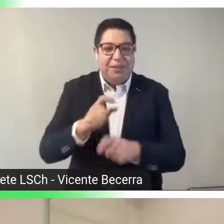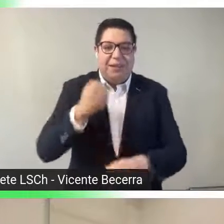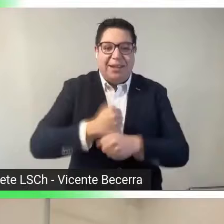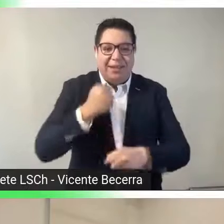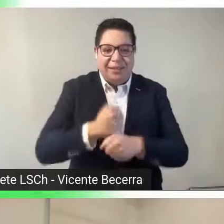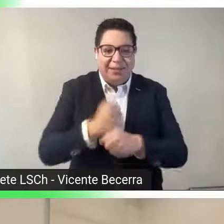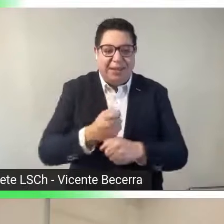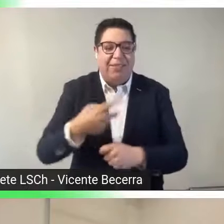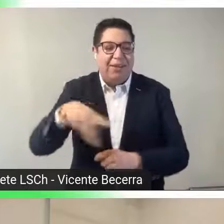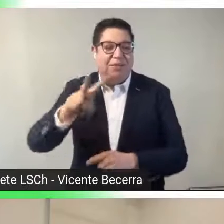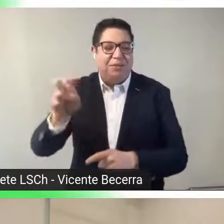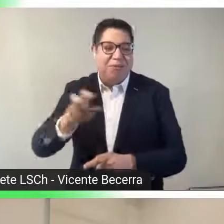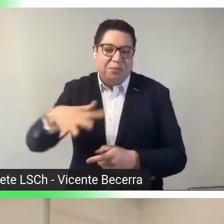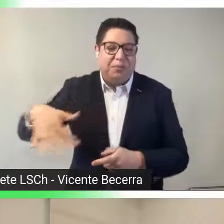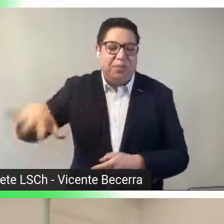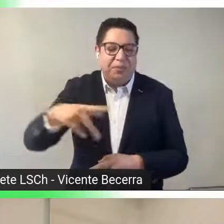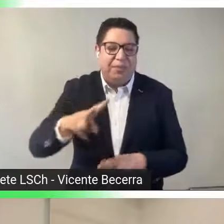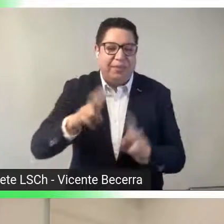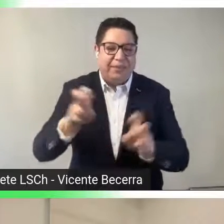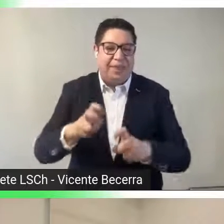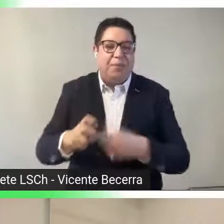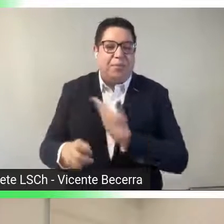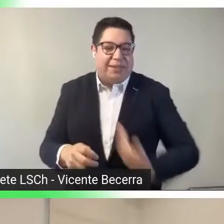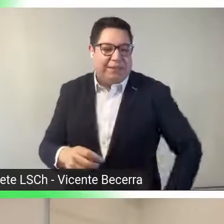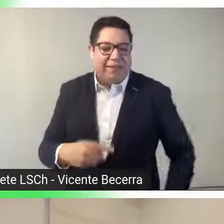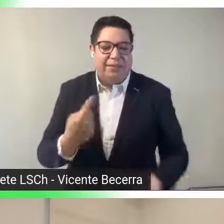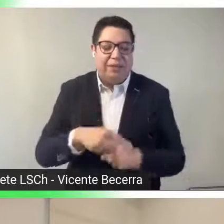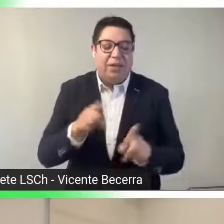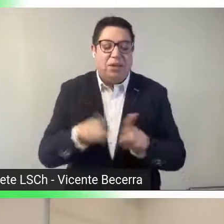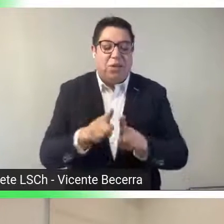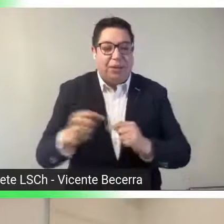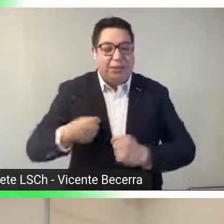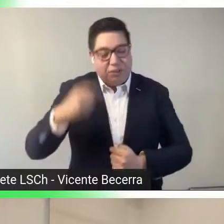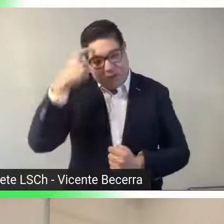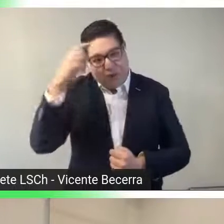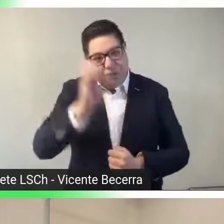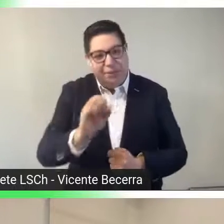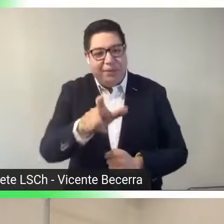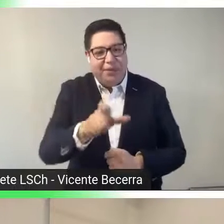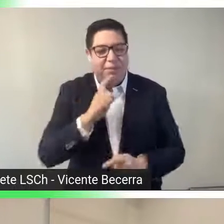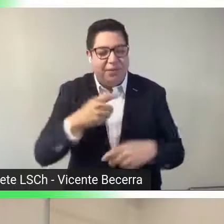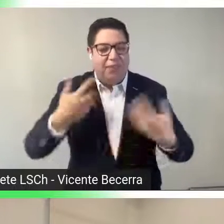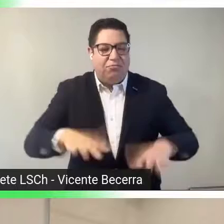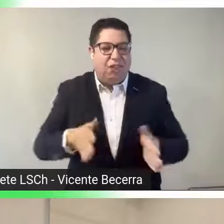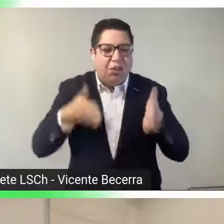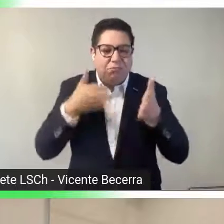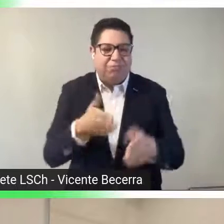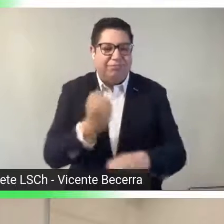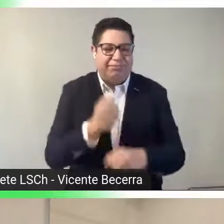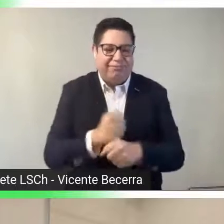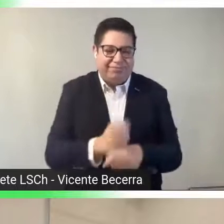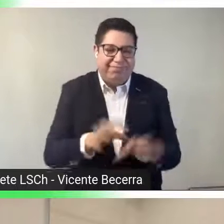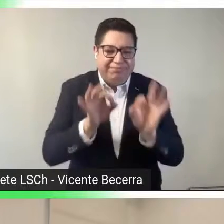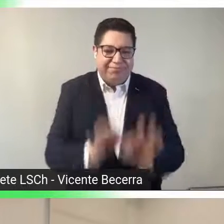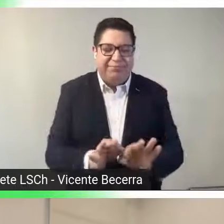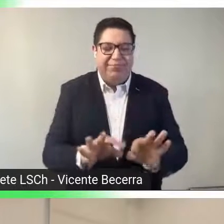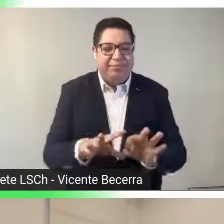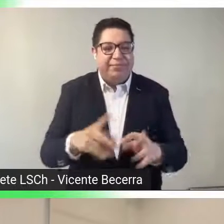mundo público y con esa también, yo diría, entereza, dedicación y sobre